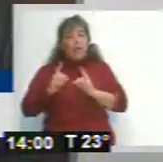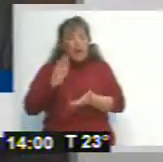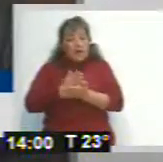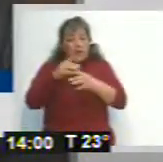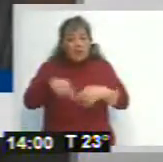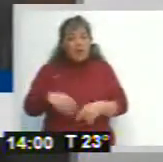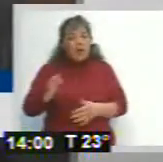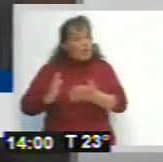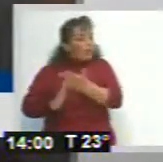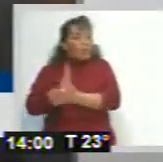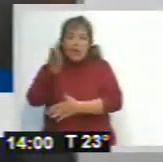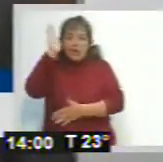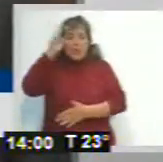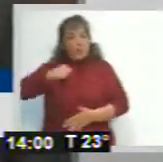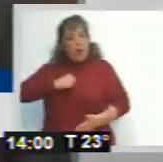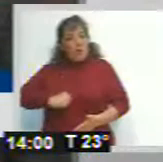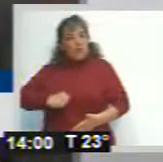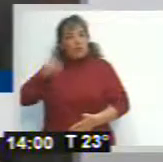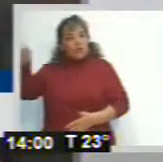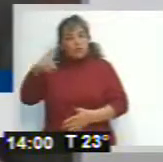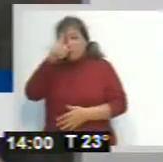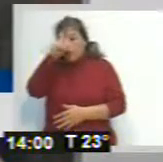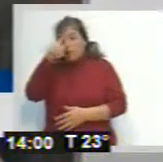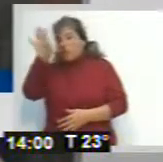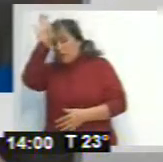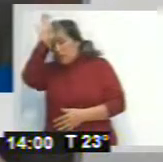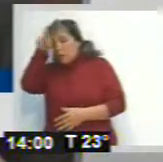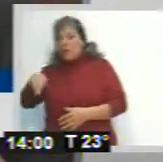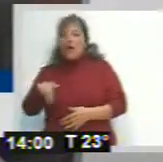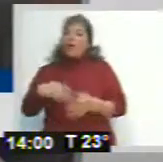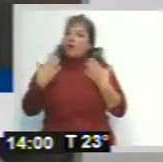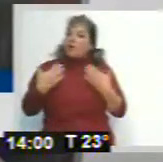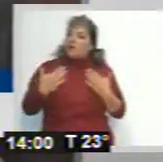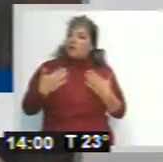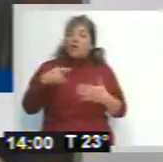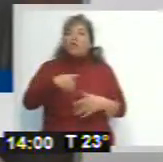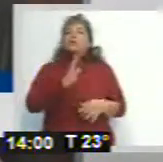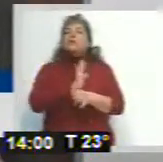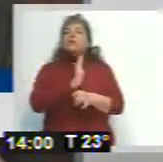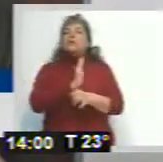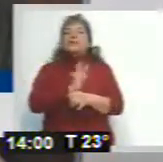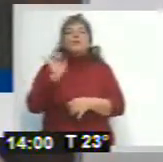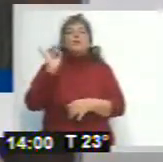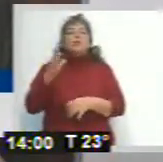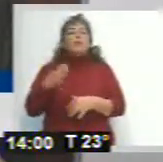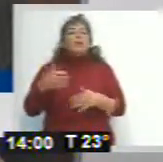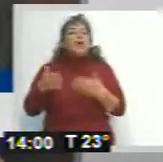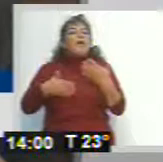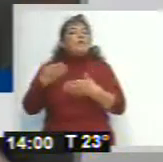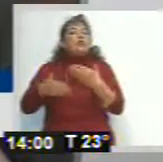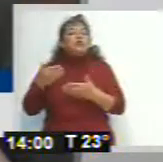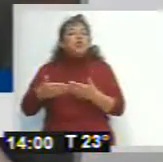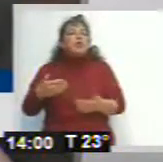para siempre digamos así en la medida en que estén dadas todas las condiciones este significa que no tan sólo funciona el quirófano que de